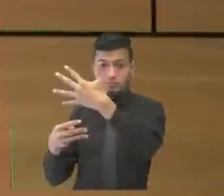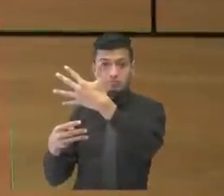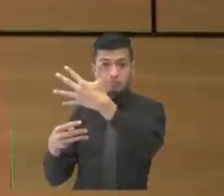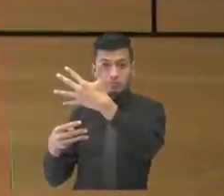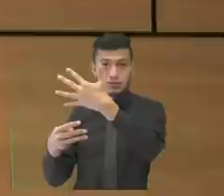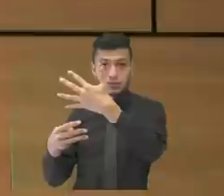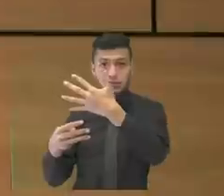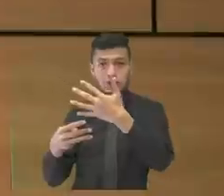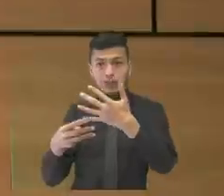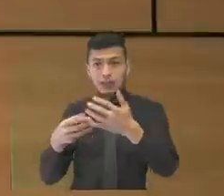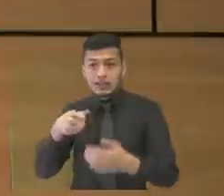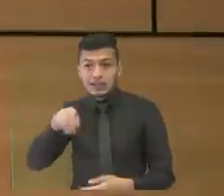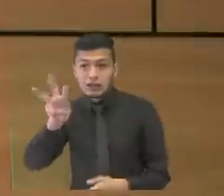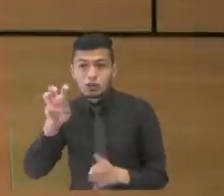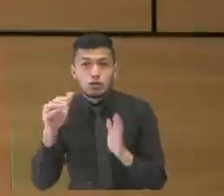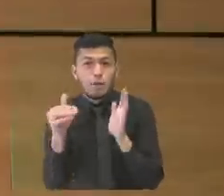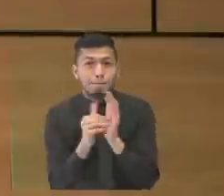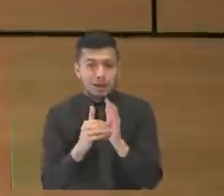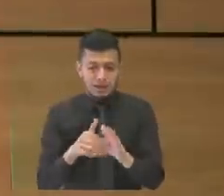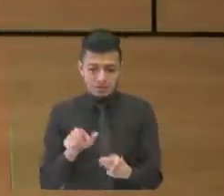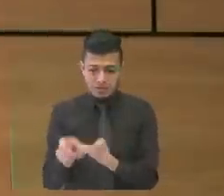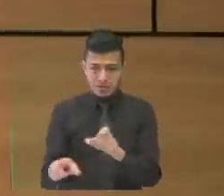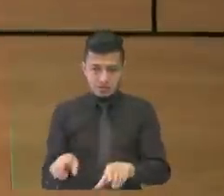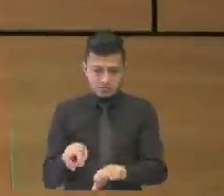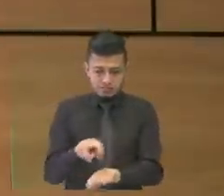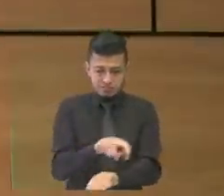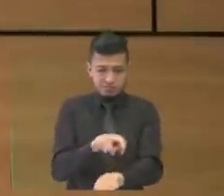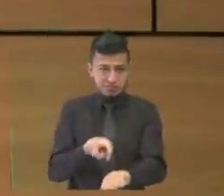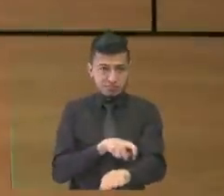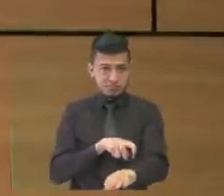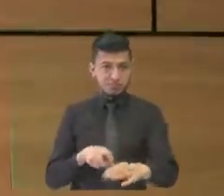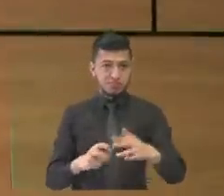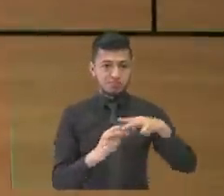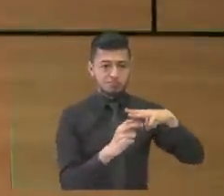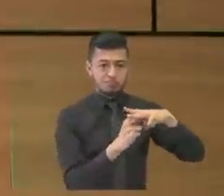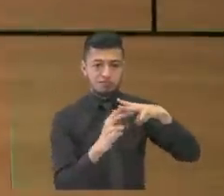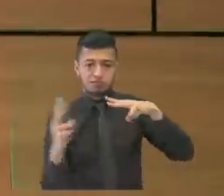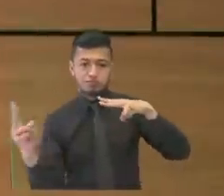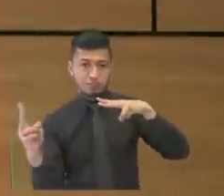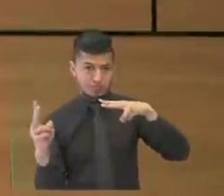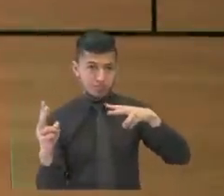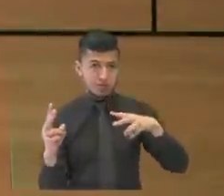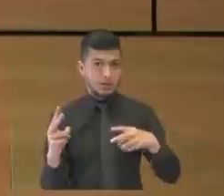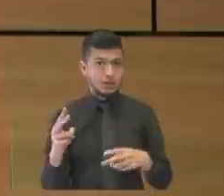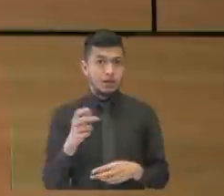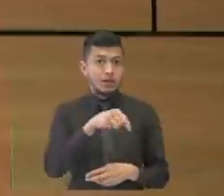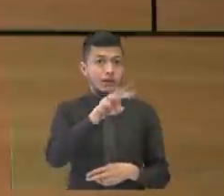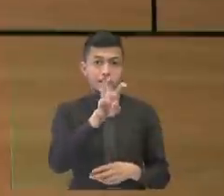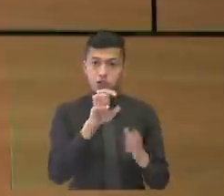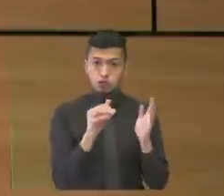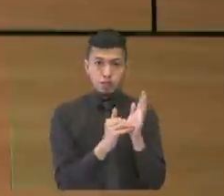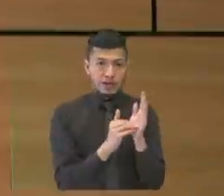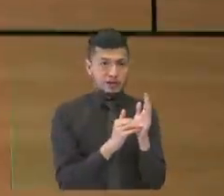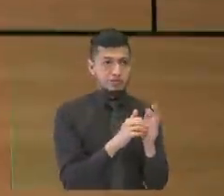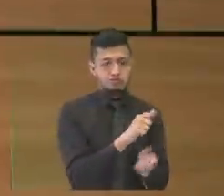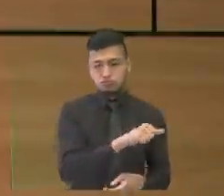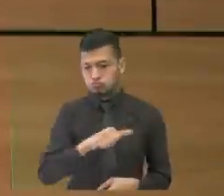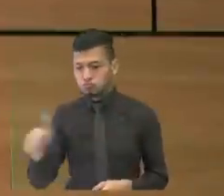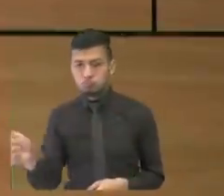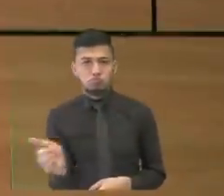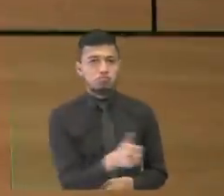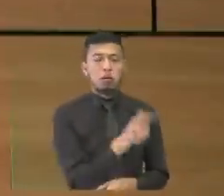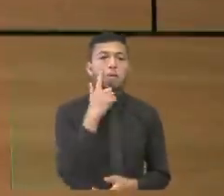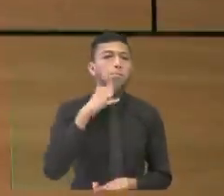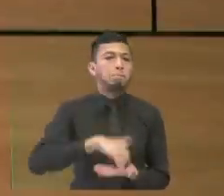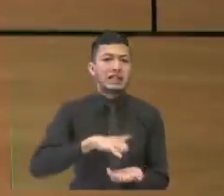hasta 18.000 pasajeros hora sentido. Pero es el mismo tranvía todo el corredor. No distingue unos viajes